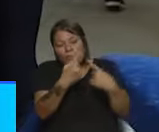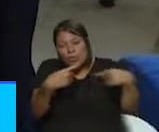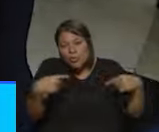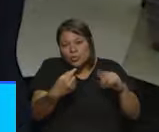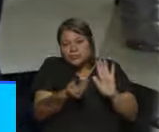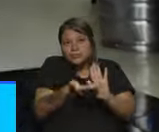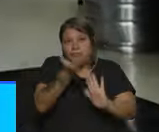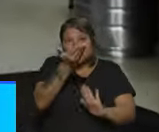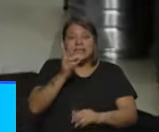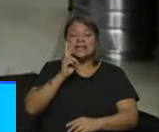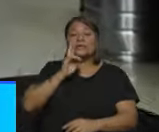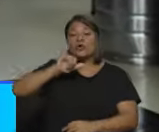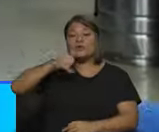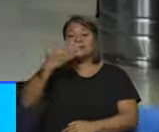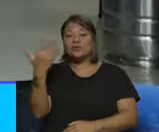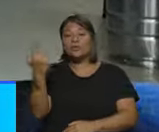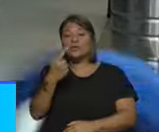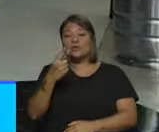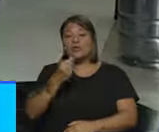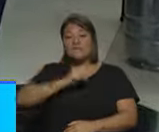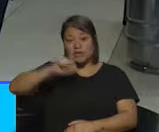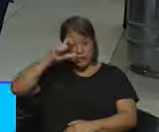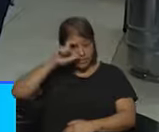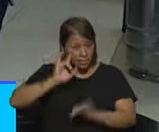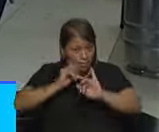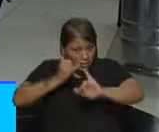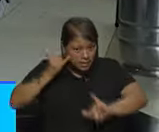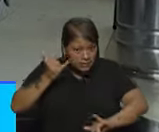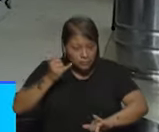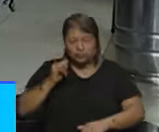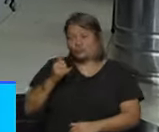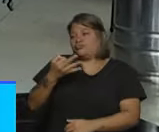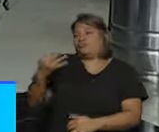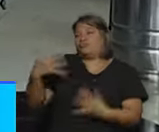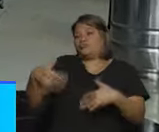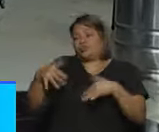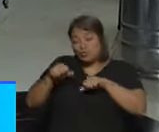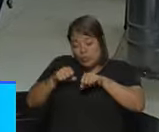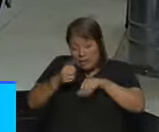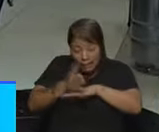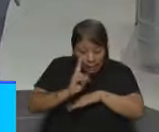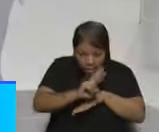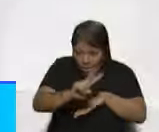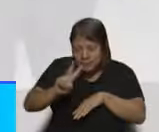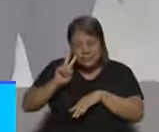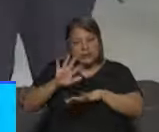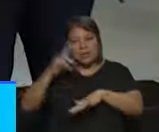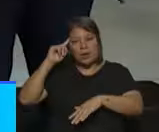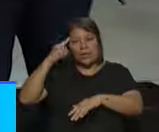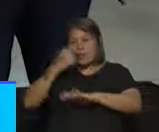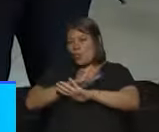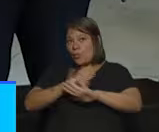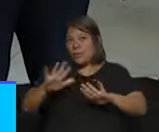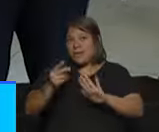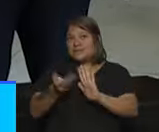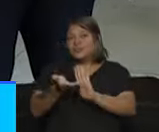por de inflación en enero usted lo sintió Sí obvio anda al supermercado y y lo sentí ha subido